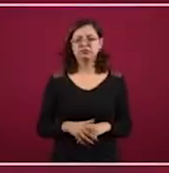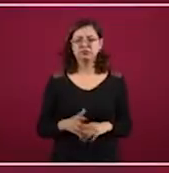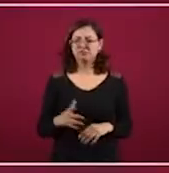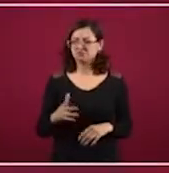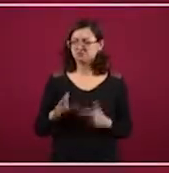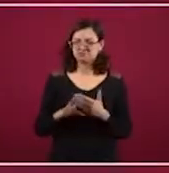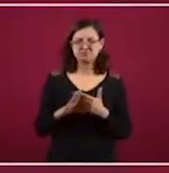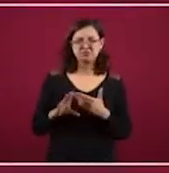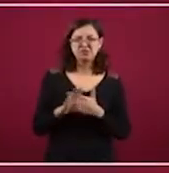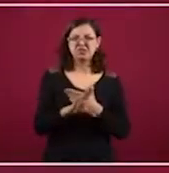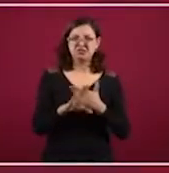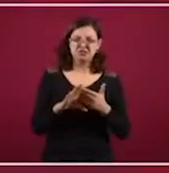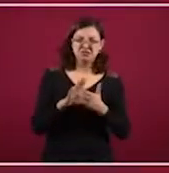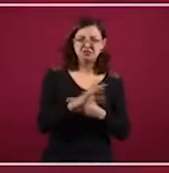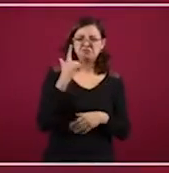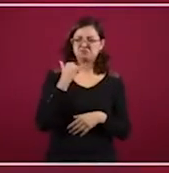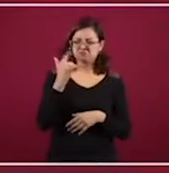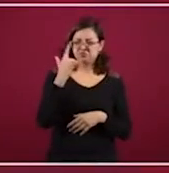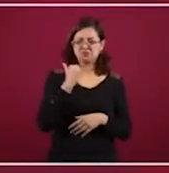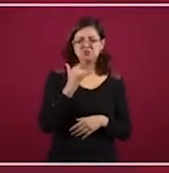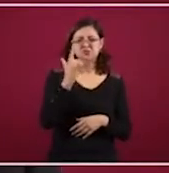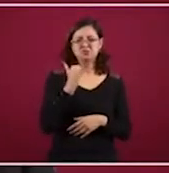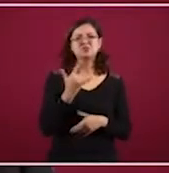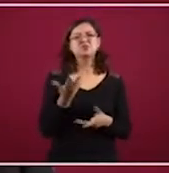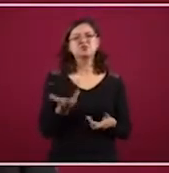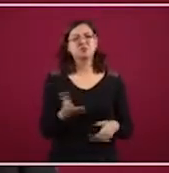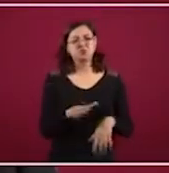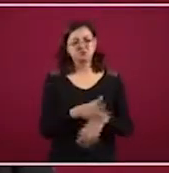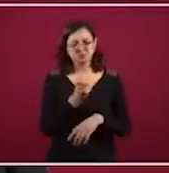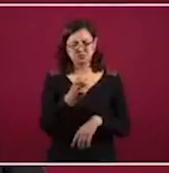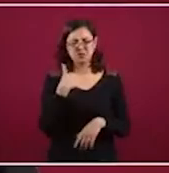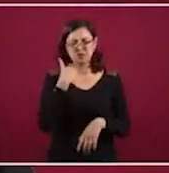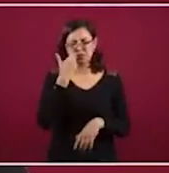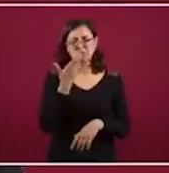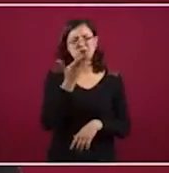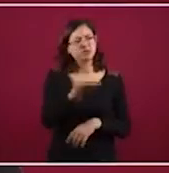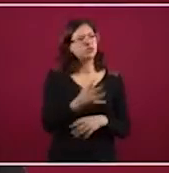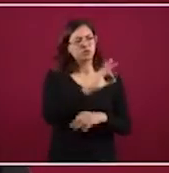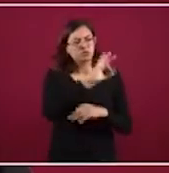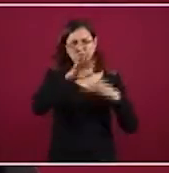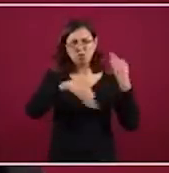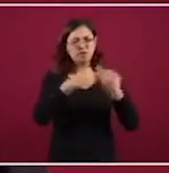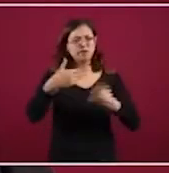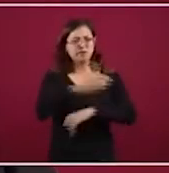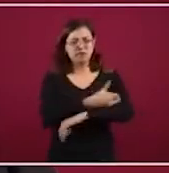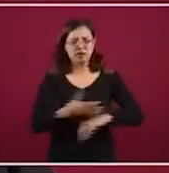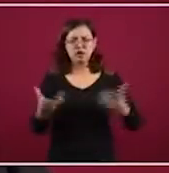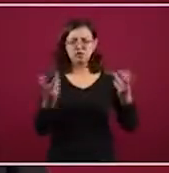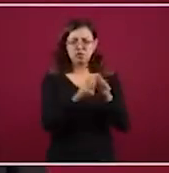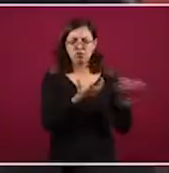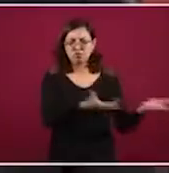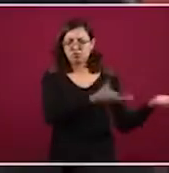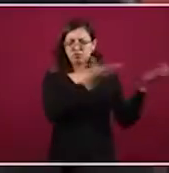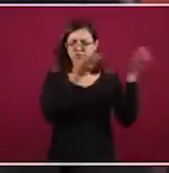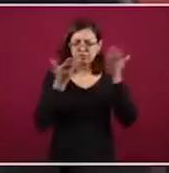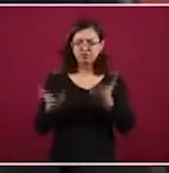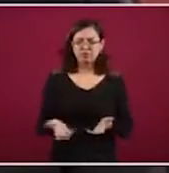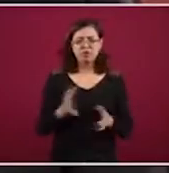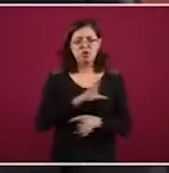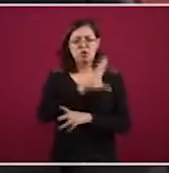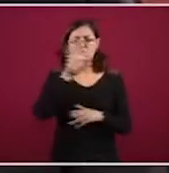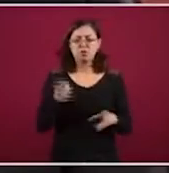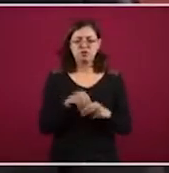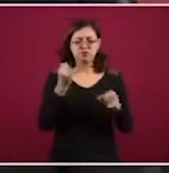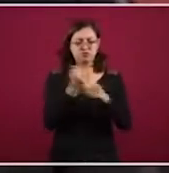y pues que vengan con sus familiares, aquí son bien recibidos, les vamos a dar toda la